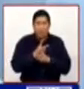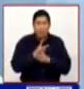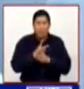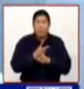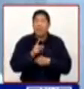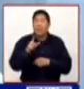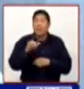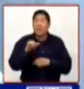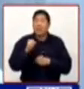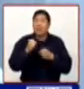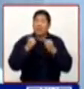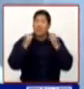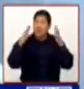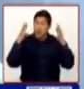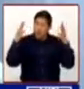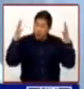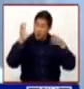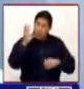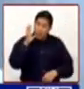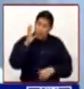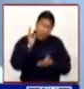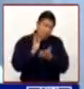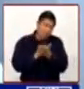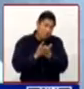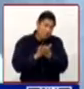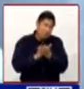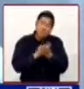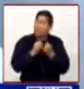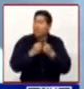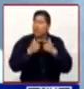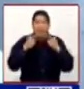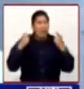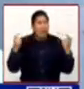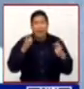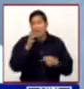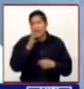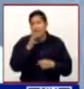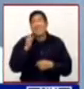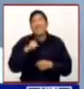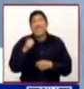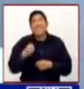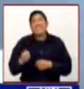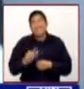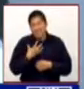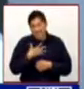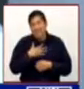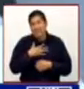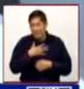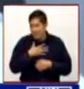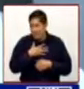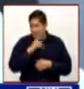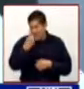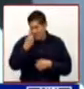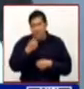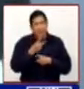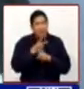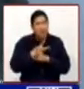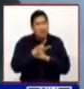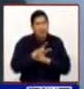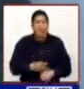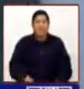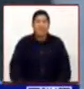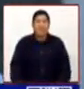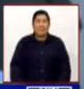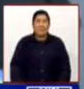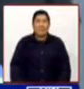Y tienes una gran mamá. Usted es una gran mamá. Eso digan todos, me dicen, porque yo la única que cuido,